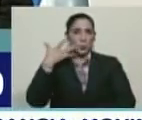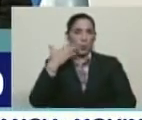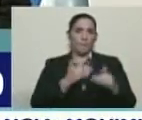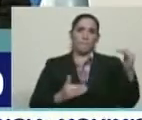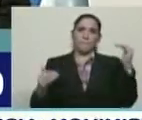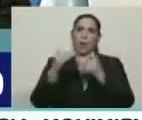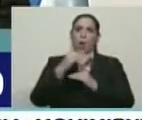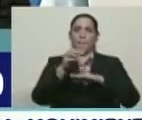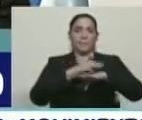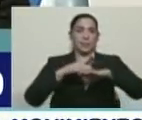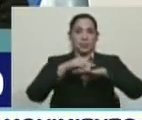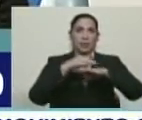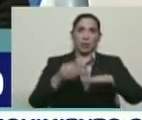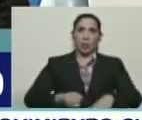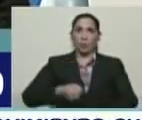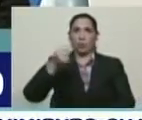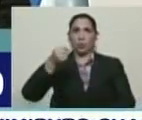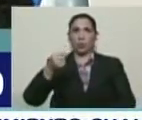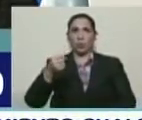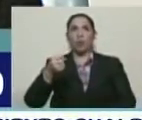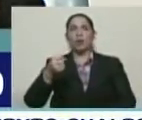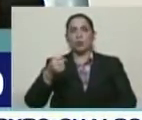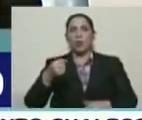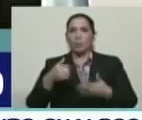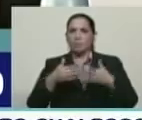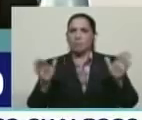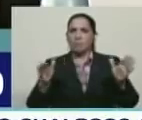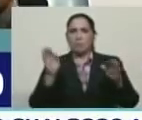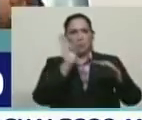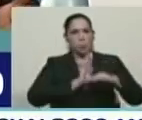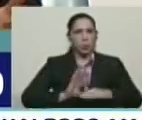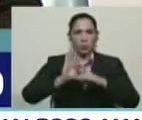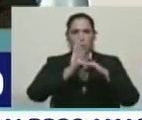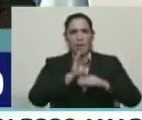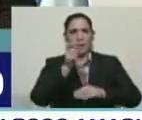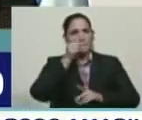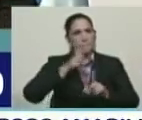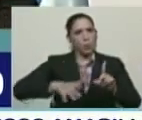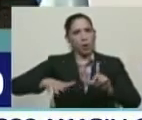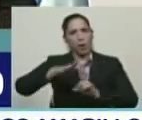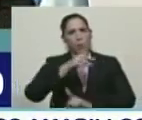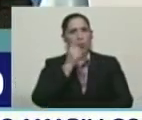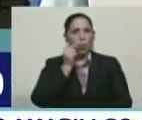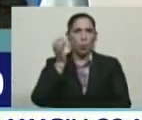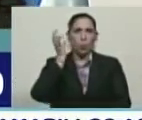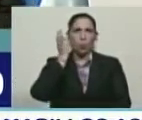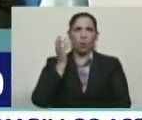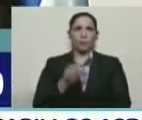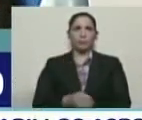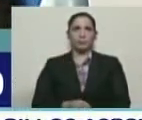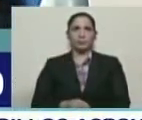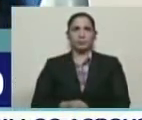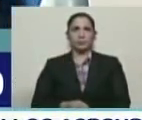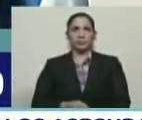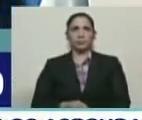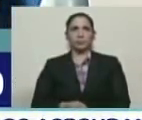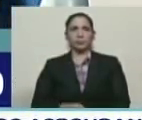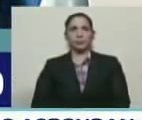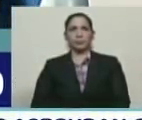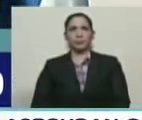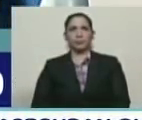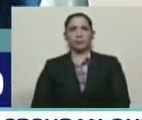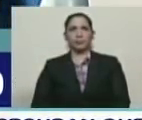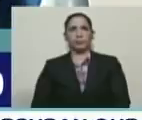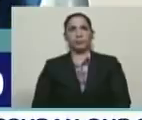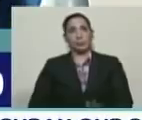Público para el ciudadano, para la ciudadana, donde ya denunciar no es un acto de valentía, sino